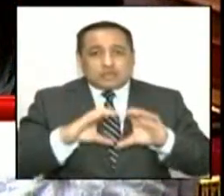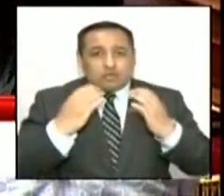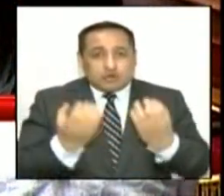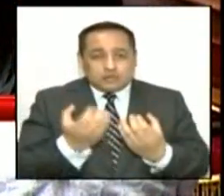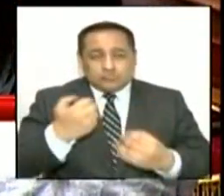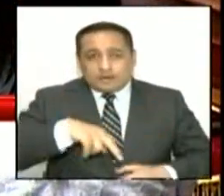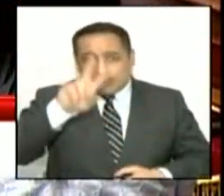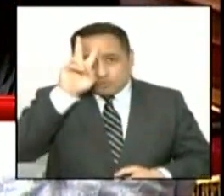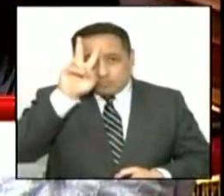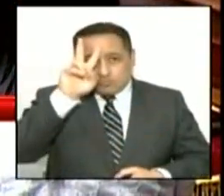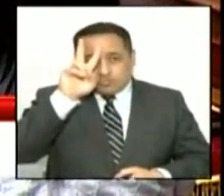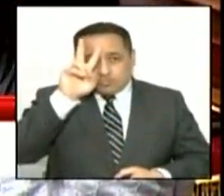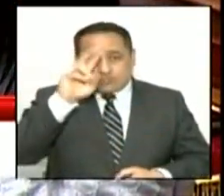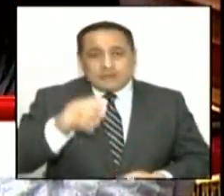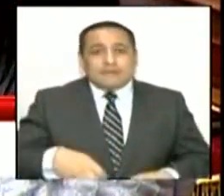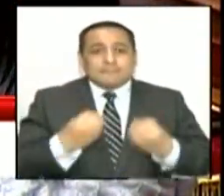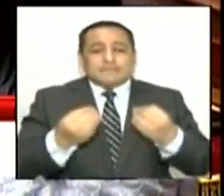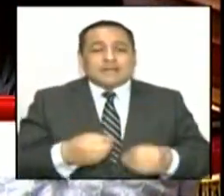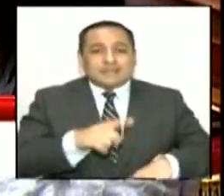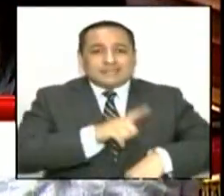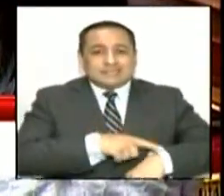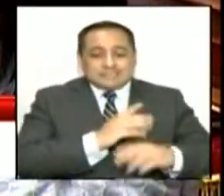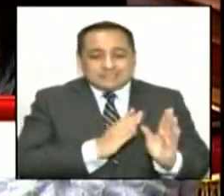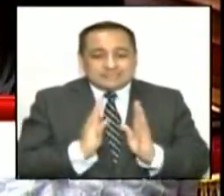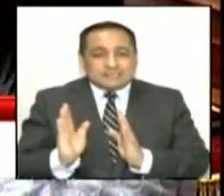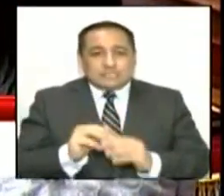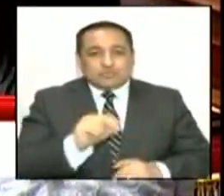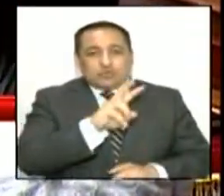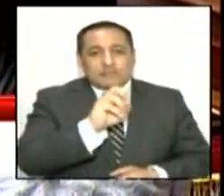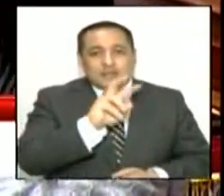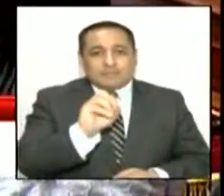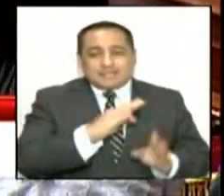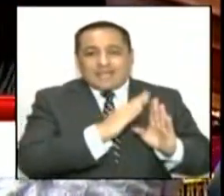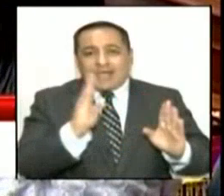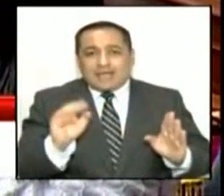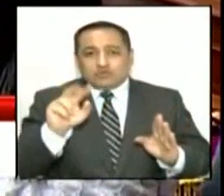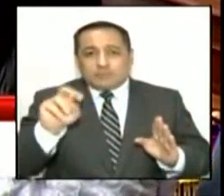de la República para completar el periodo